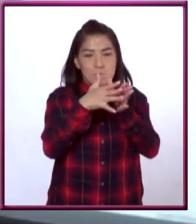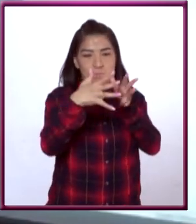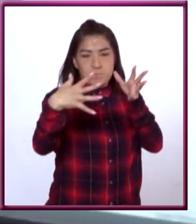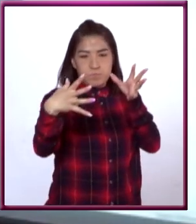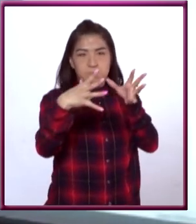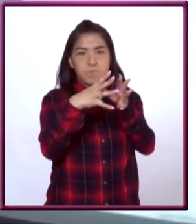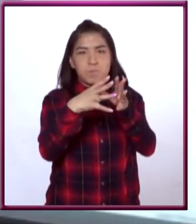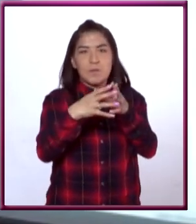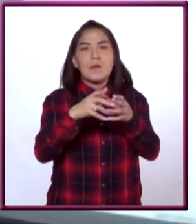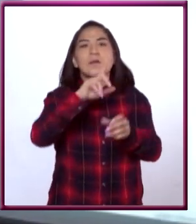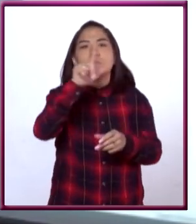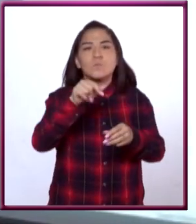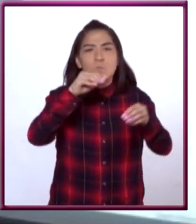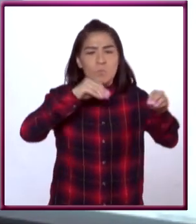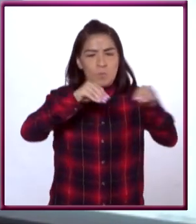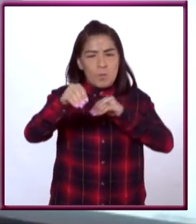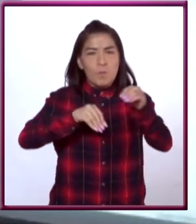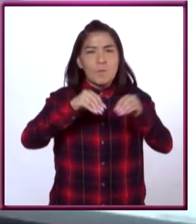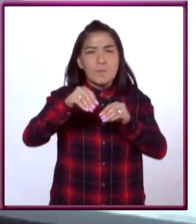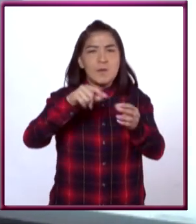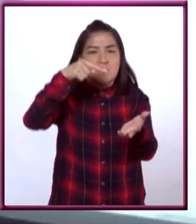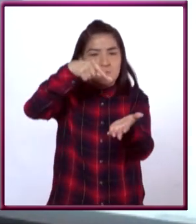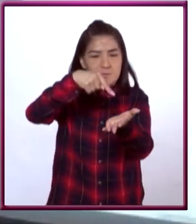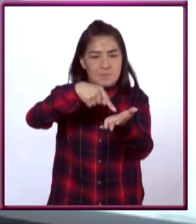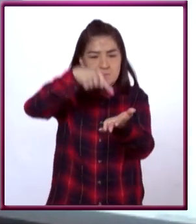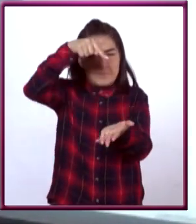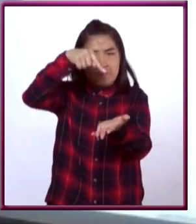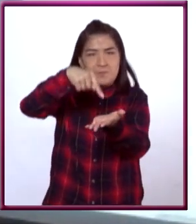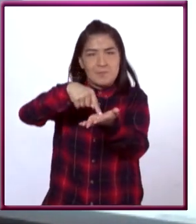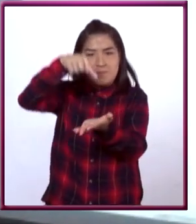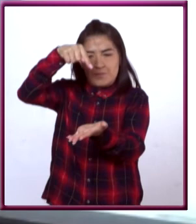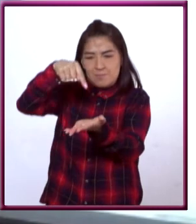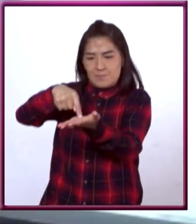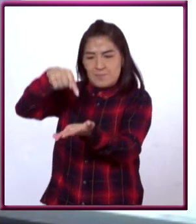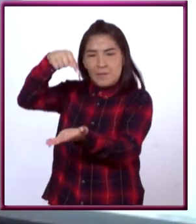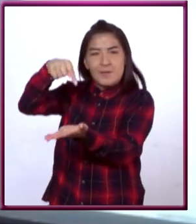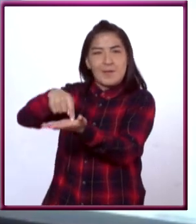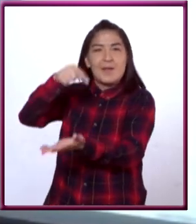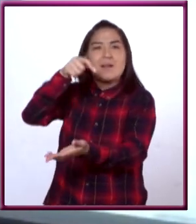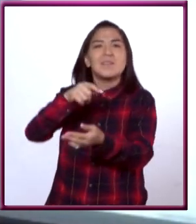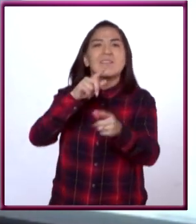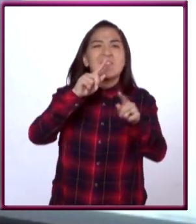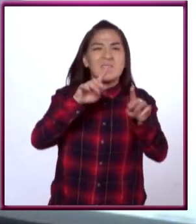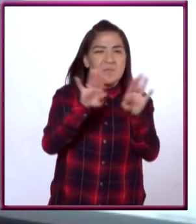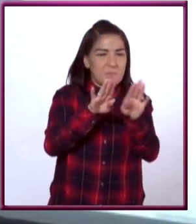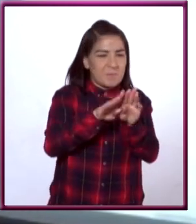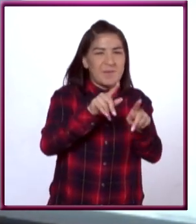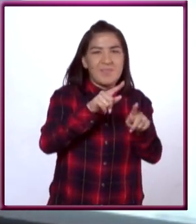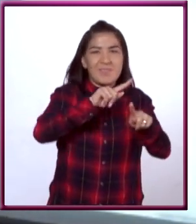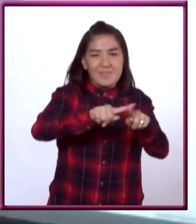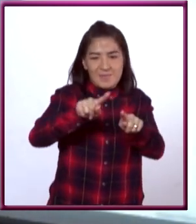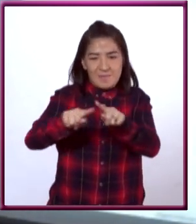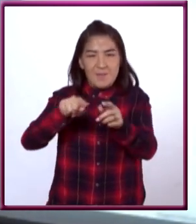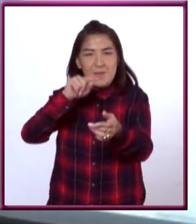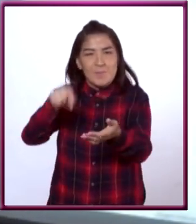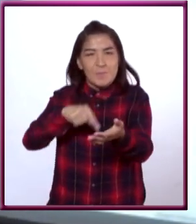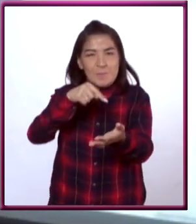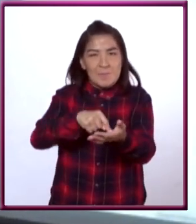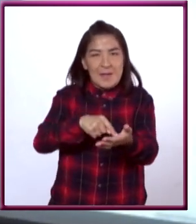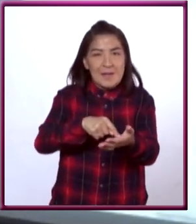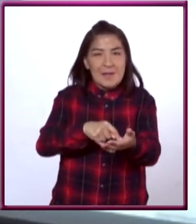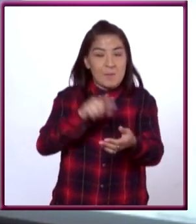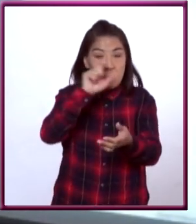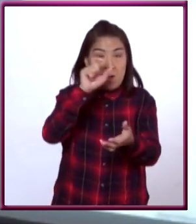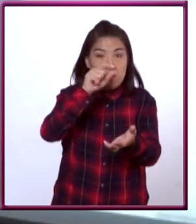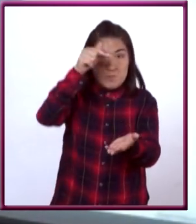diseñado para un volumen, y se va moviendo y va tocando diferentes secciones de alguna pieza. En